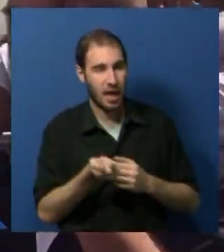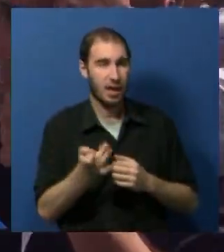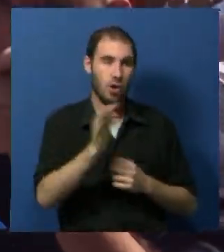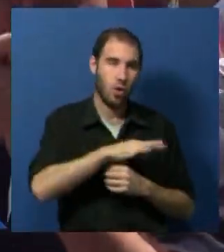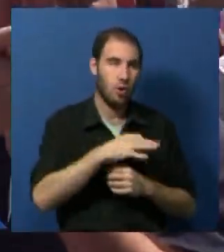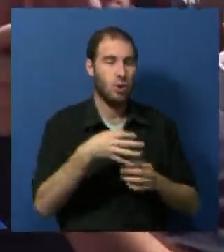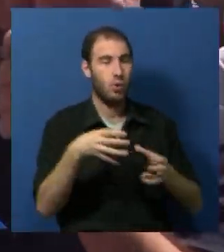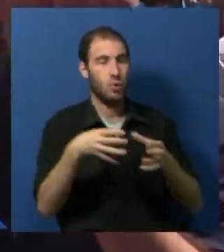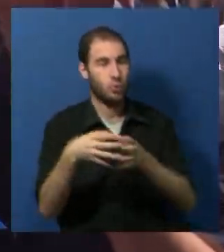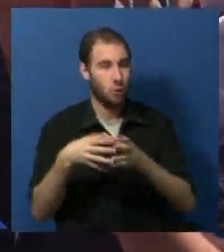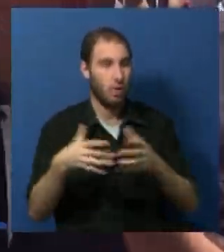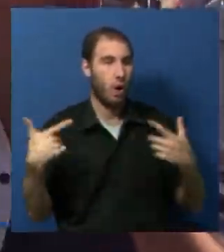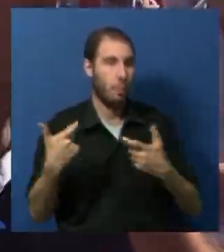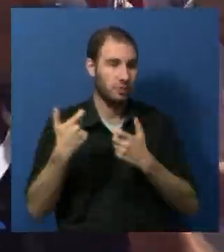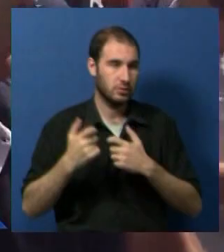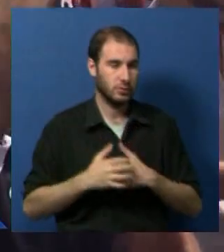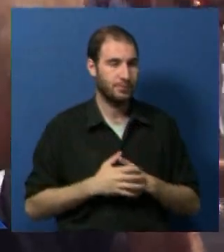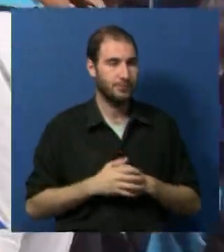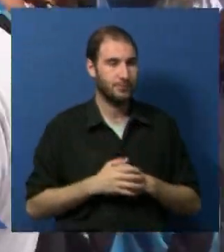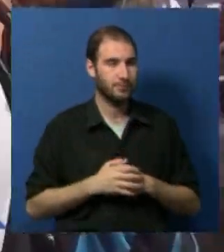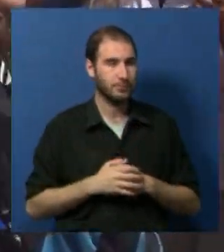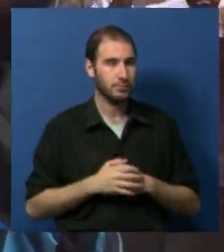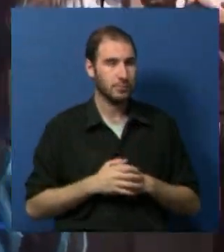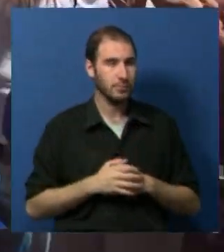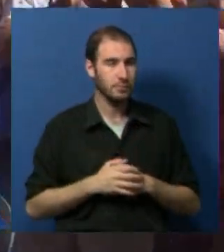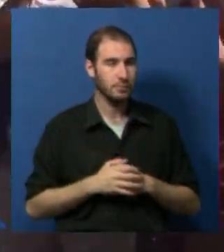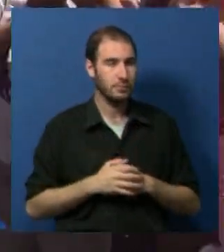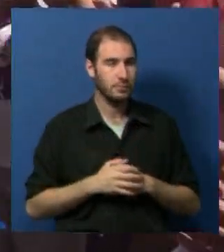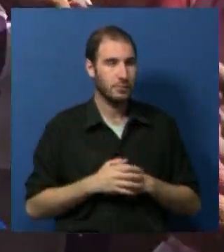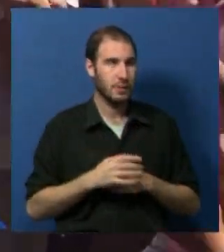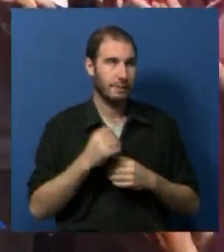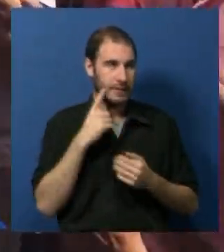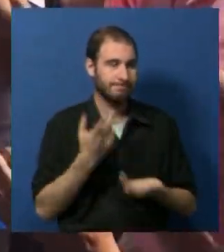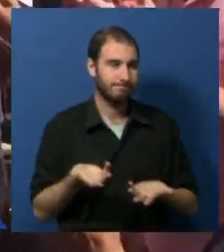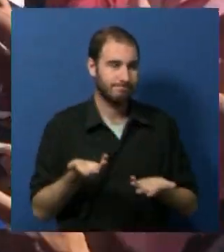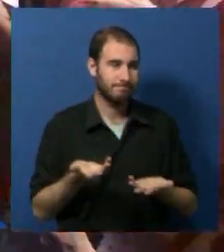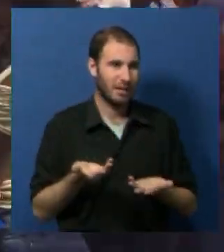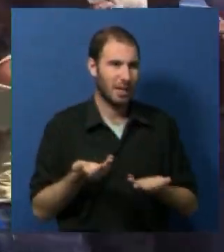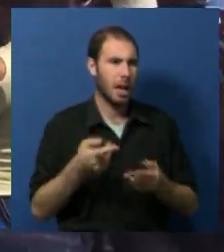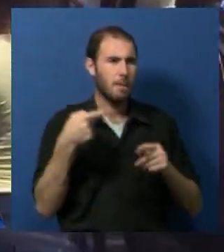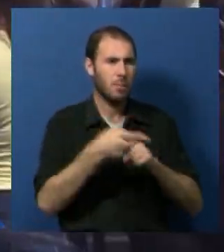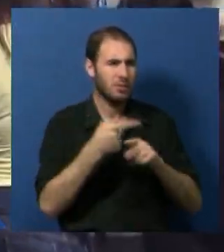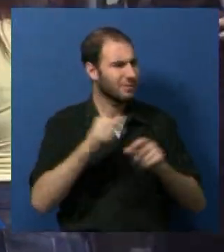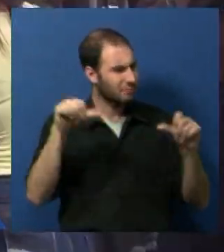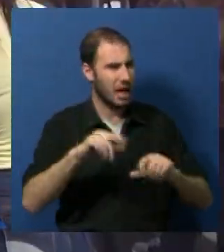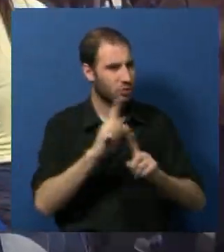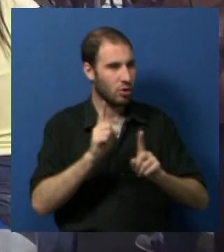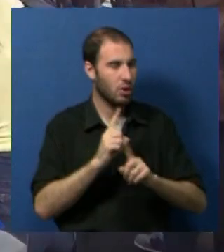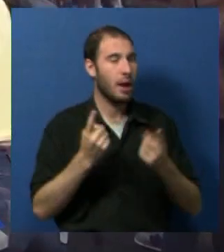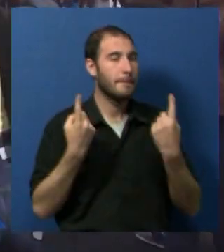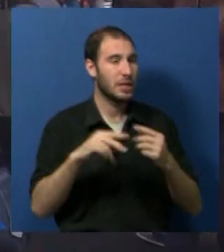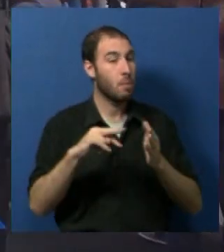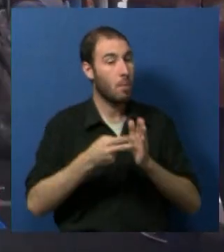por sectores de la oposición. Y que, a ver, no están mal las protestas. El problema